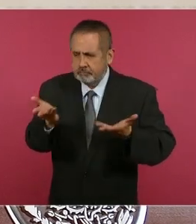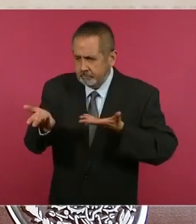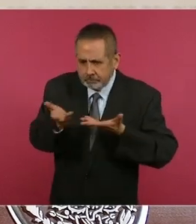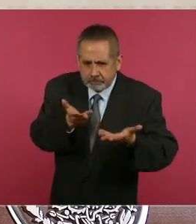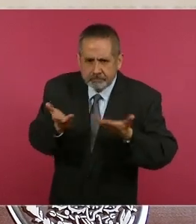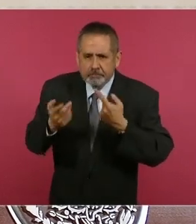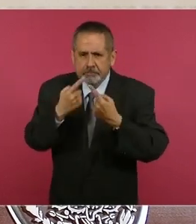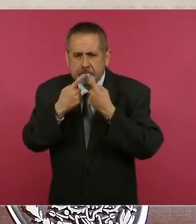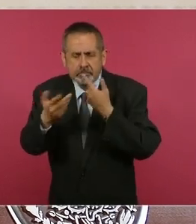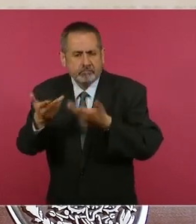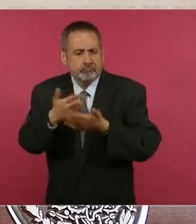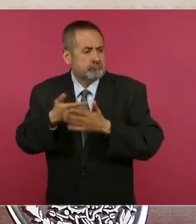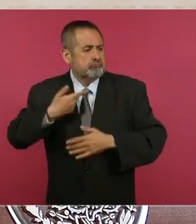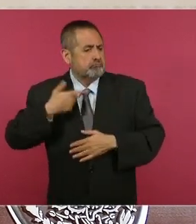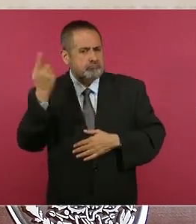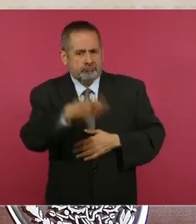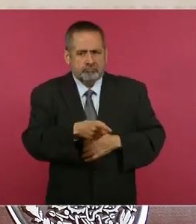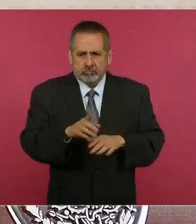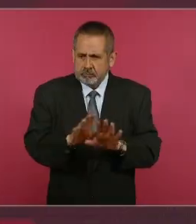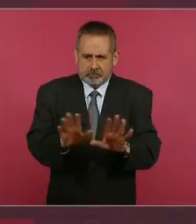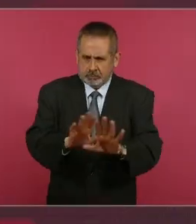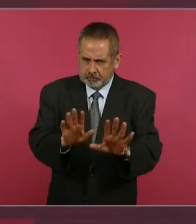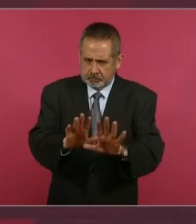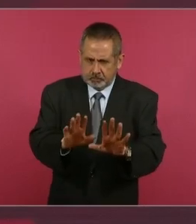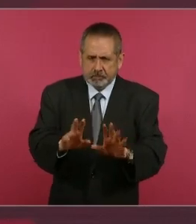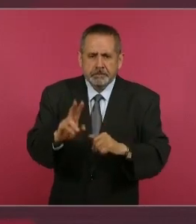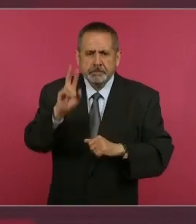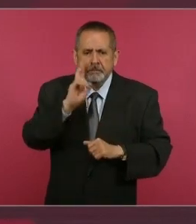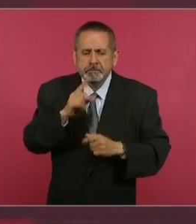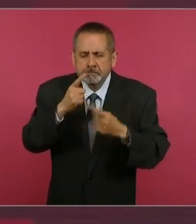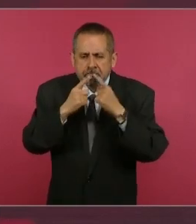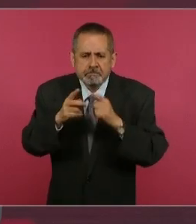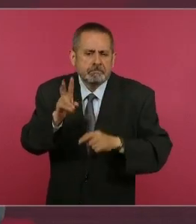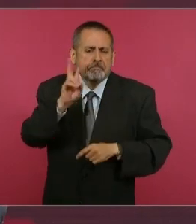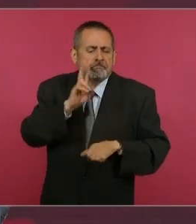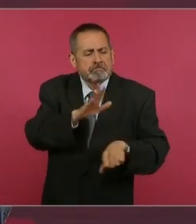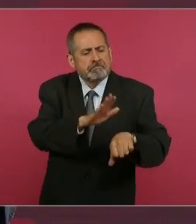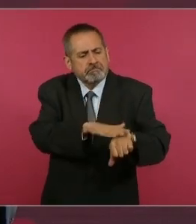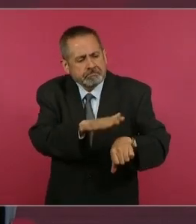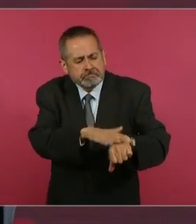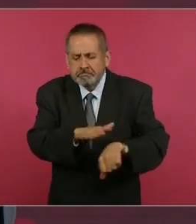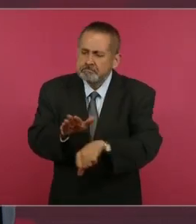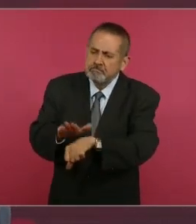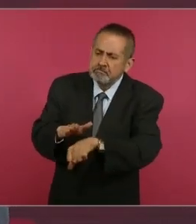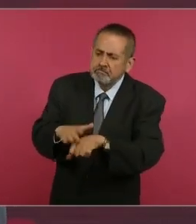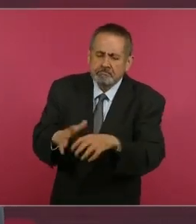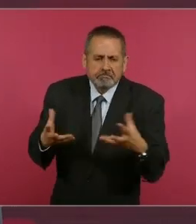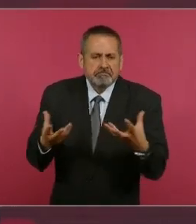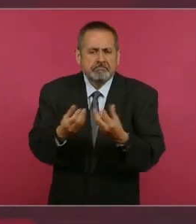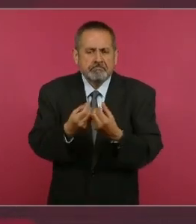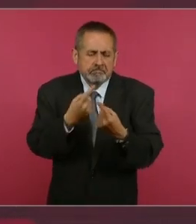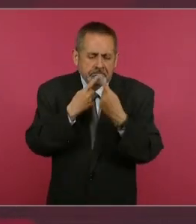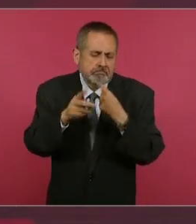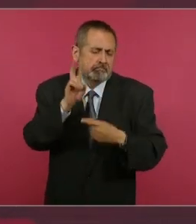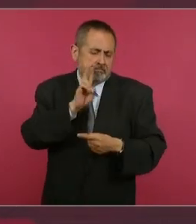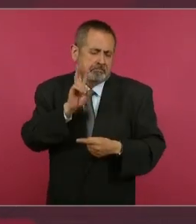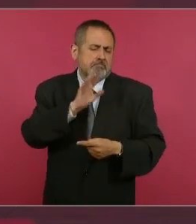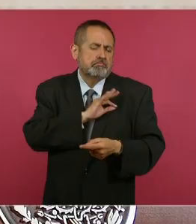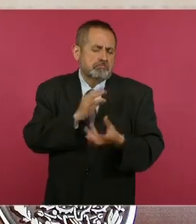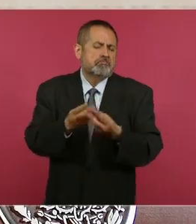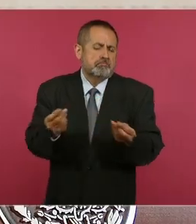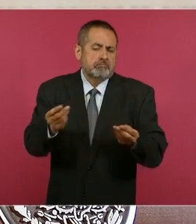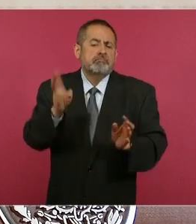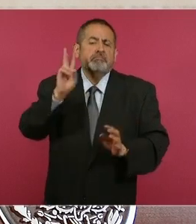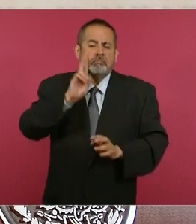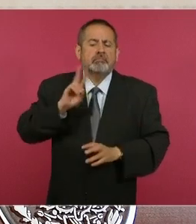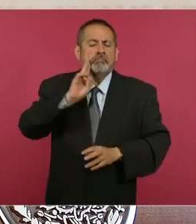Ni es una orden, nada. Es un llamado, ¿no? Porque sí se puede lograr